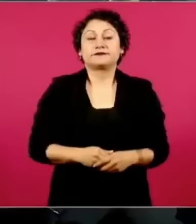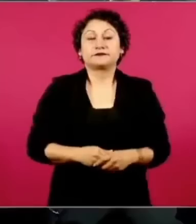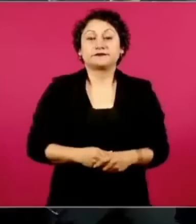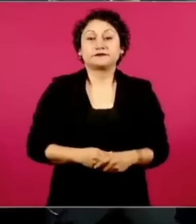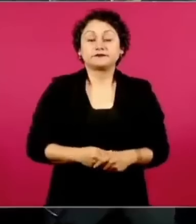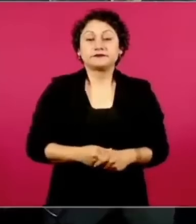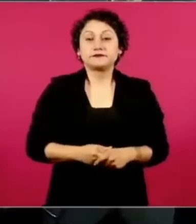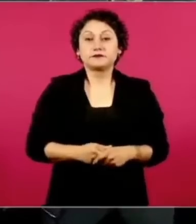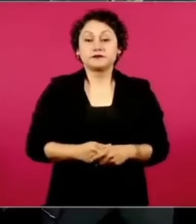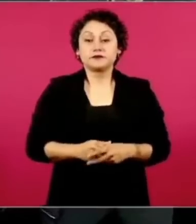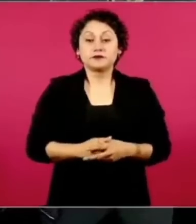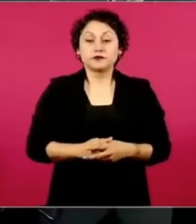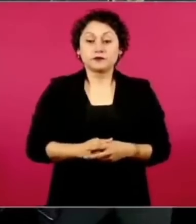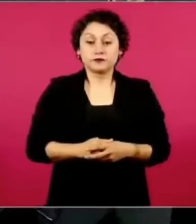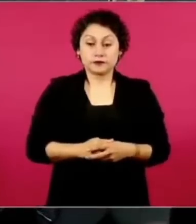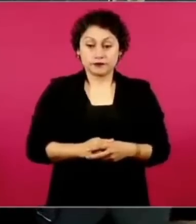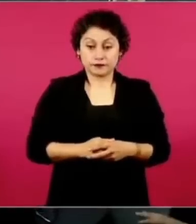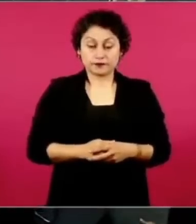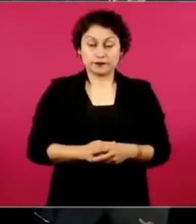el